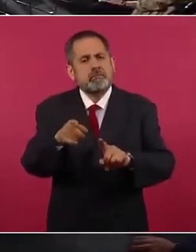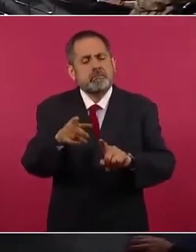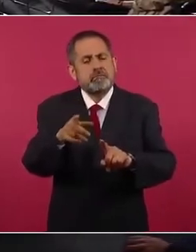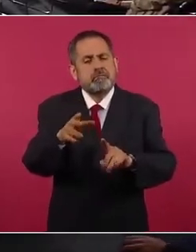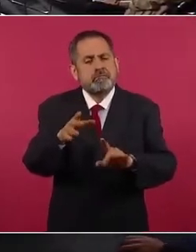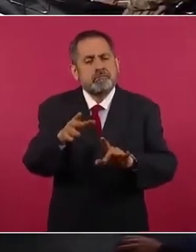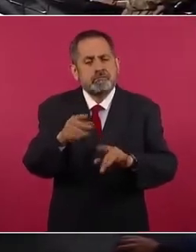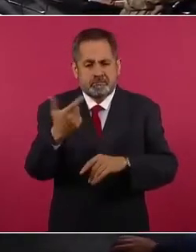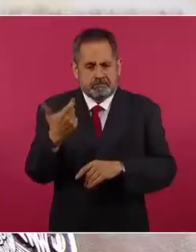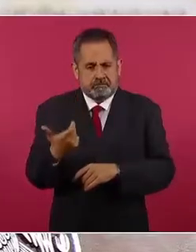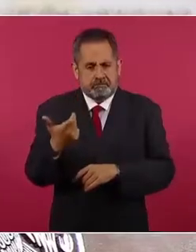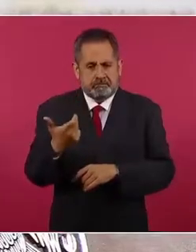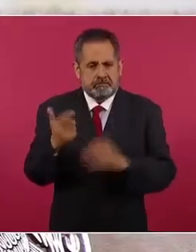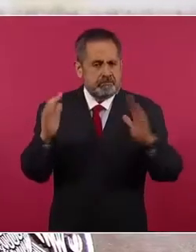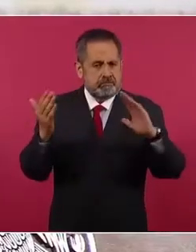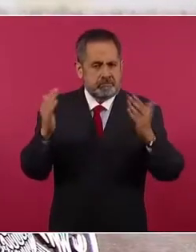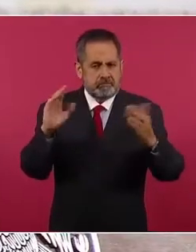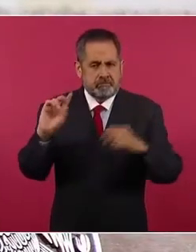del peso?